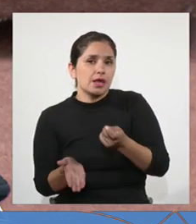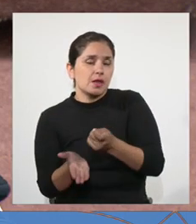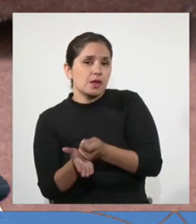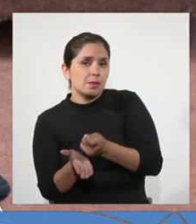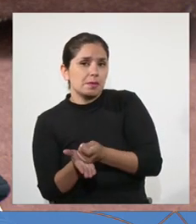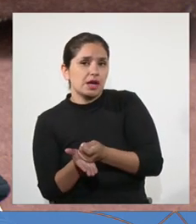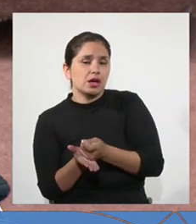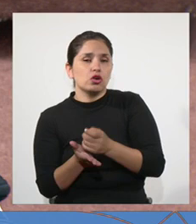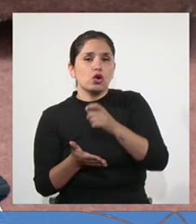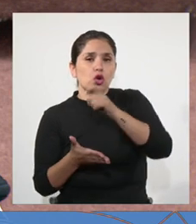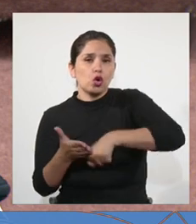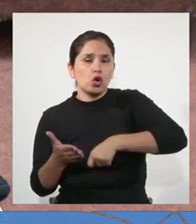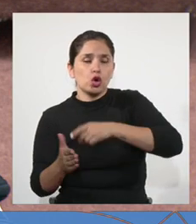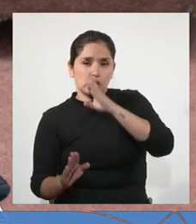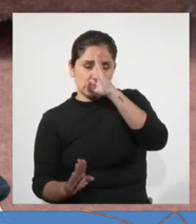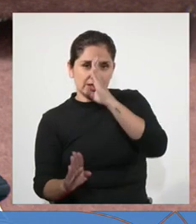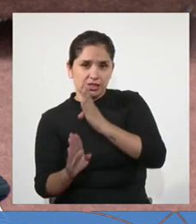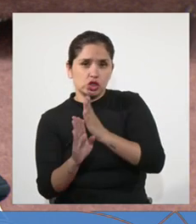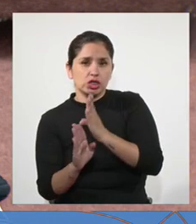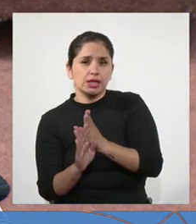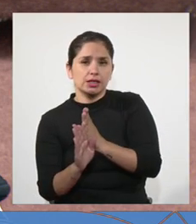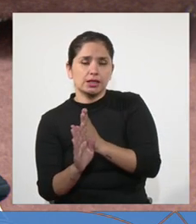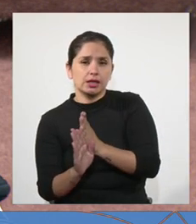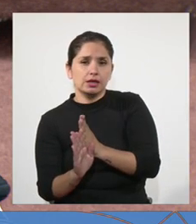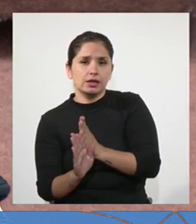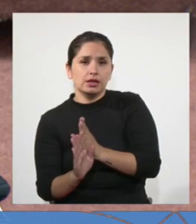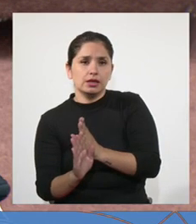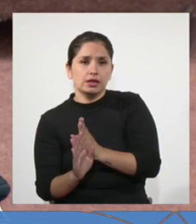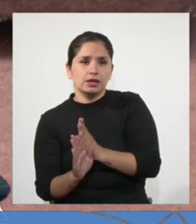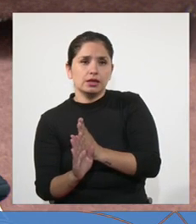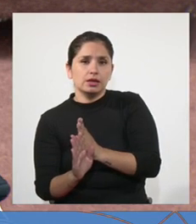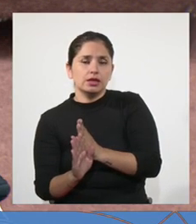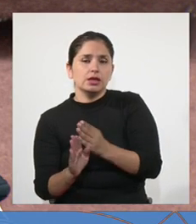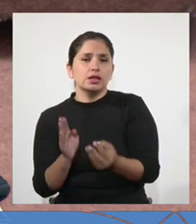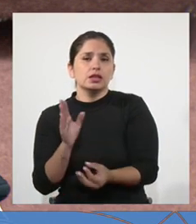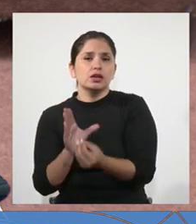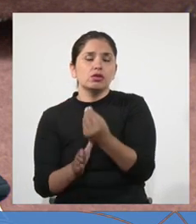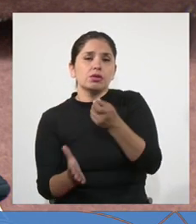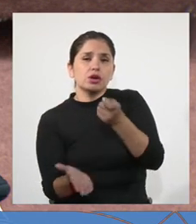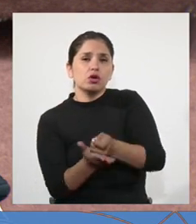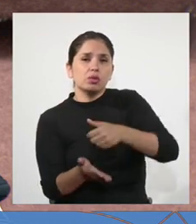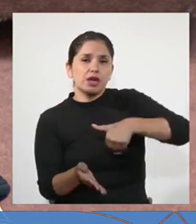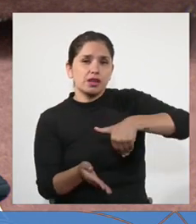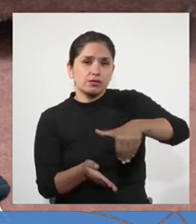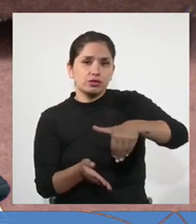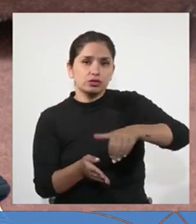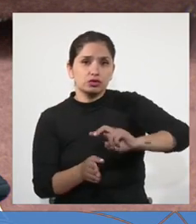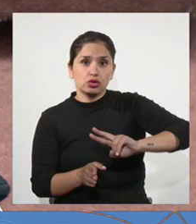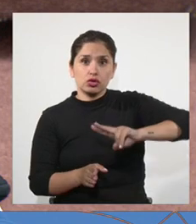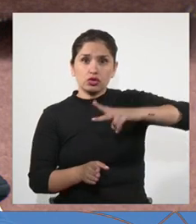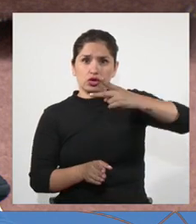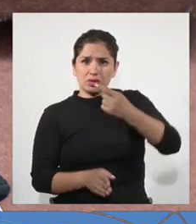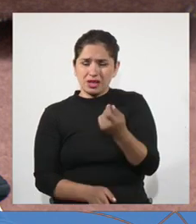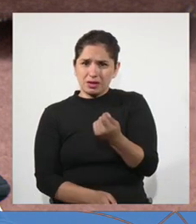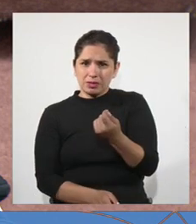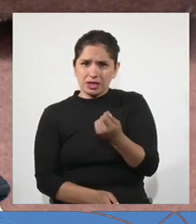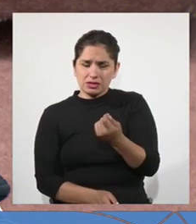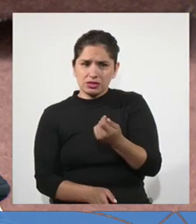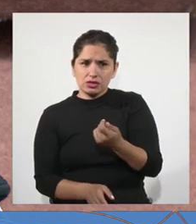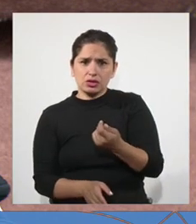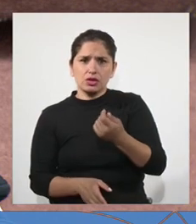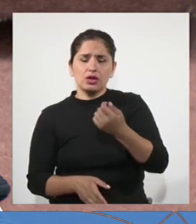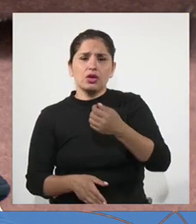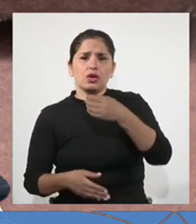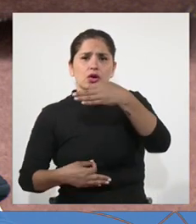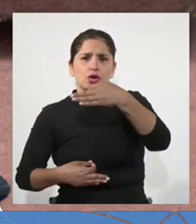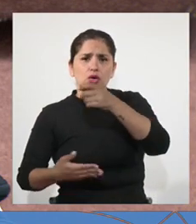la contratación directa de renovación de flota a mayor precio, la verdad es que el doble, con además un leasing con un 7%